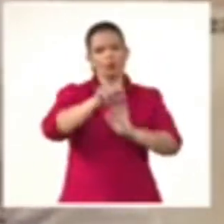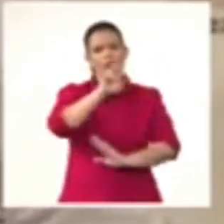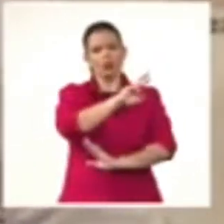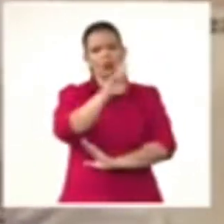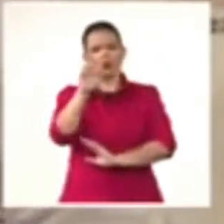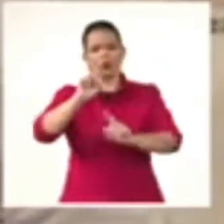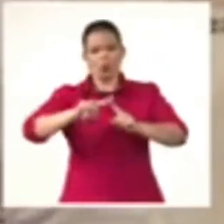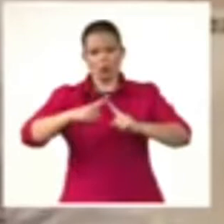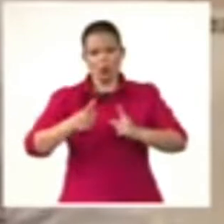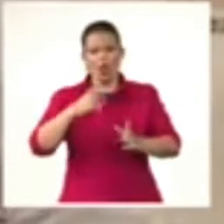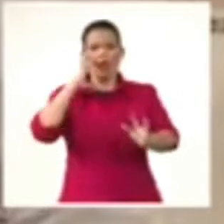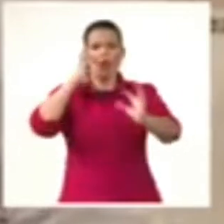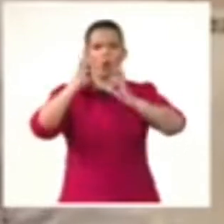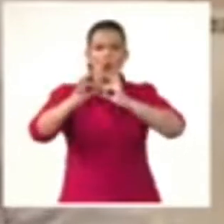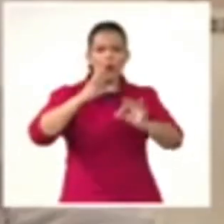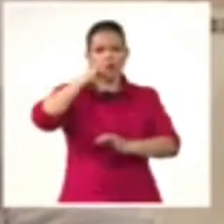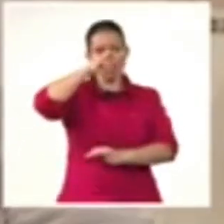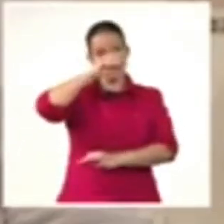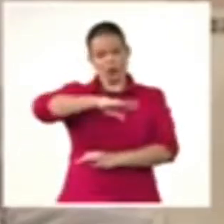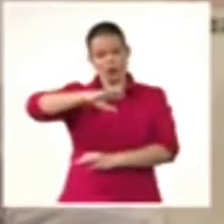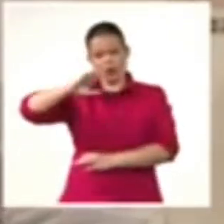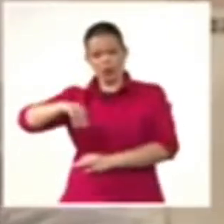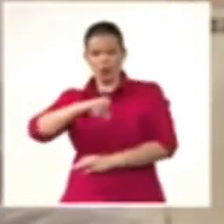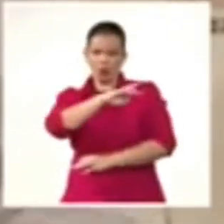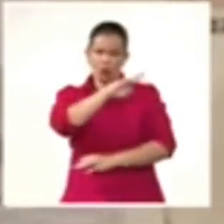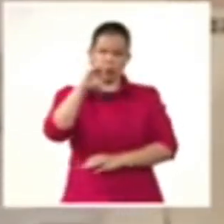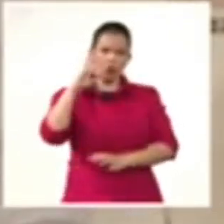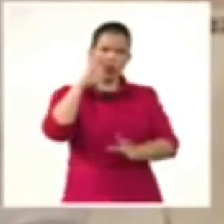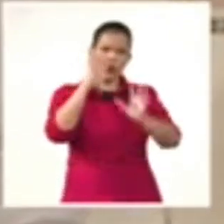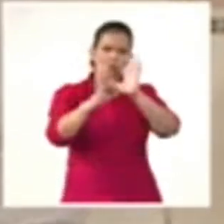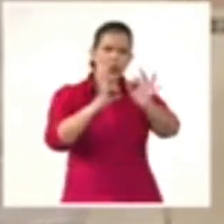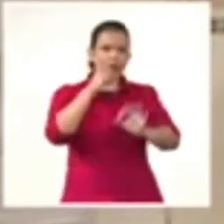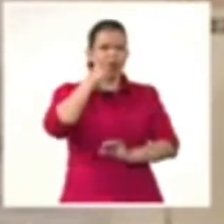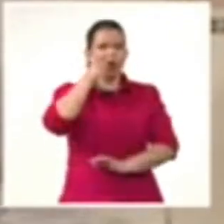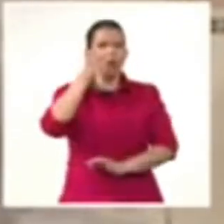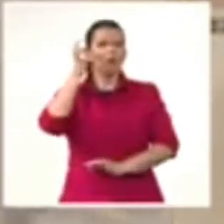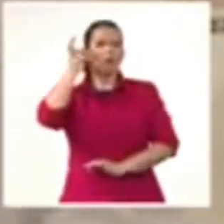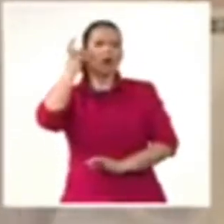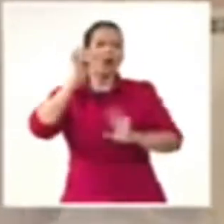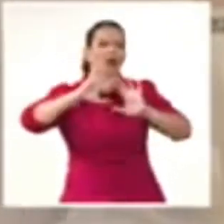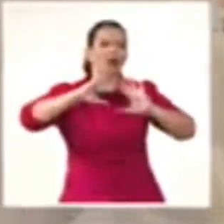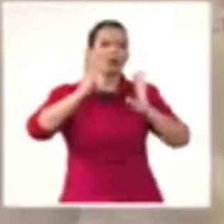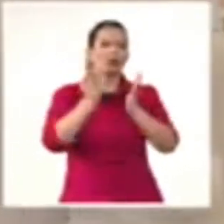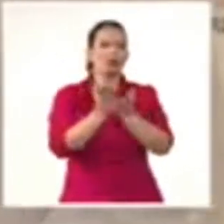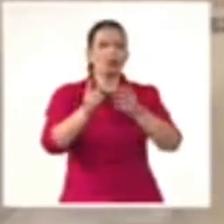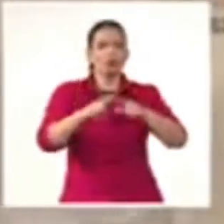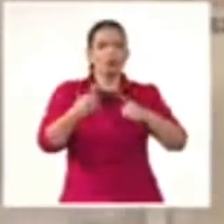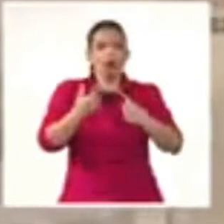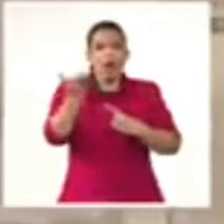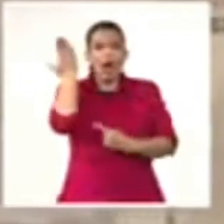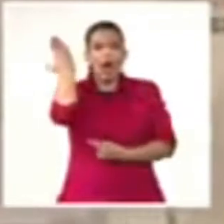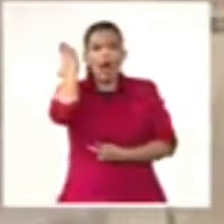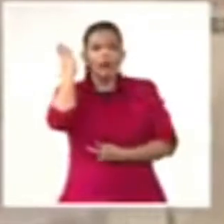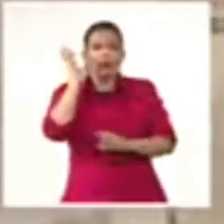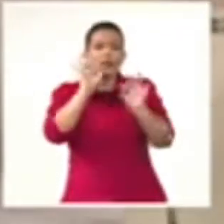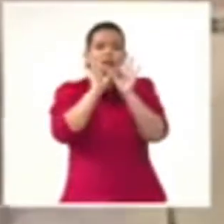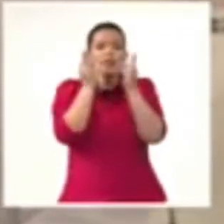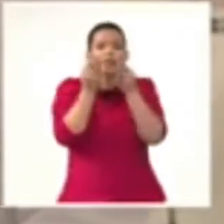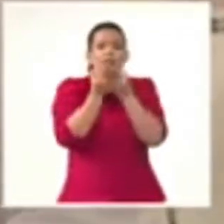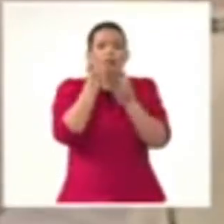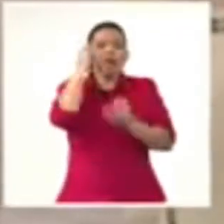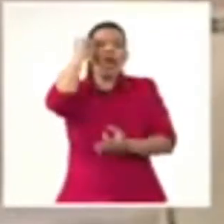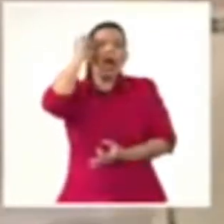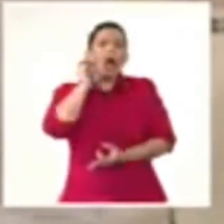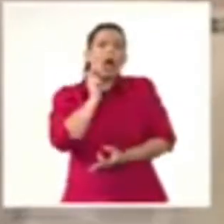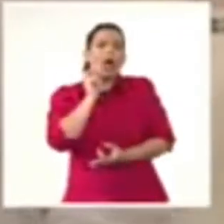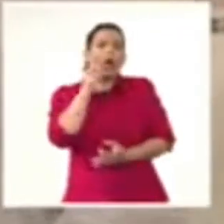venerables abuelos o bisabuelos de los nuevos renunciaron a sus sueños personales y vendieron lo poco que tenían